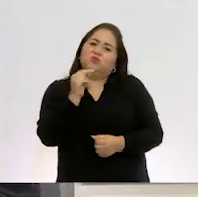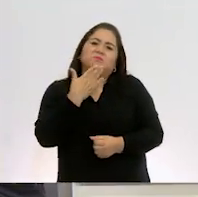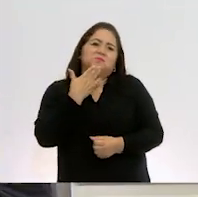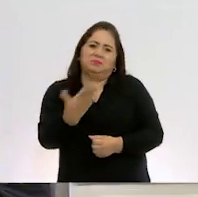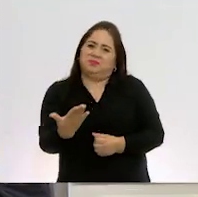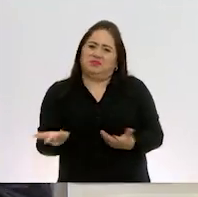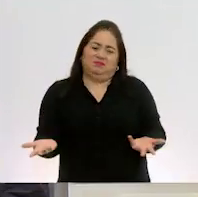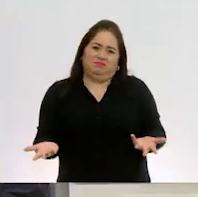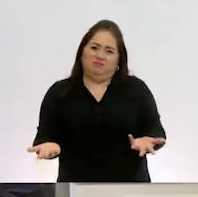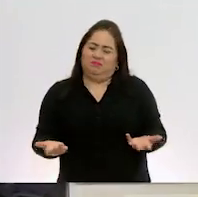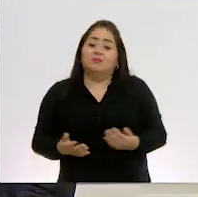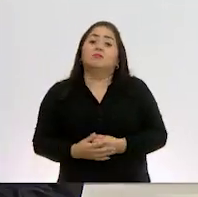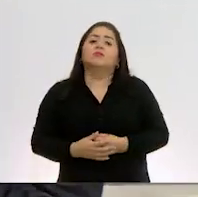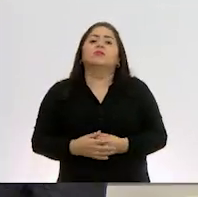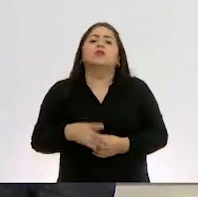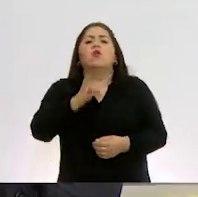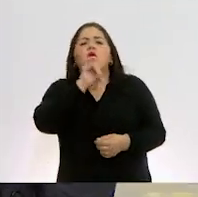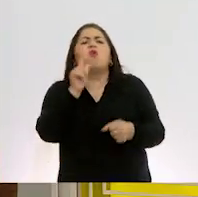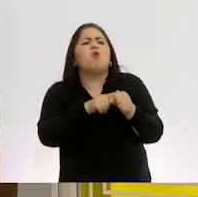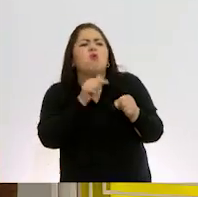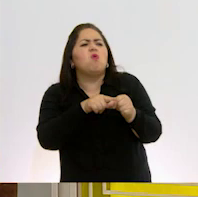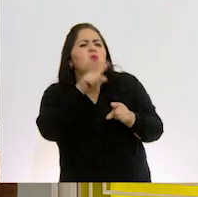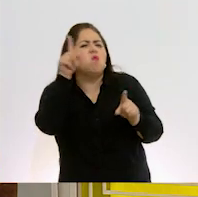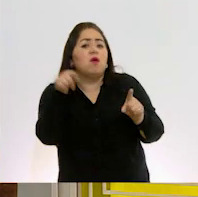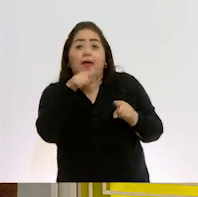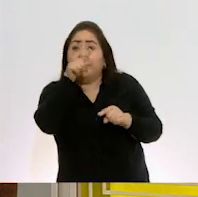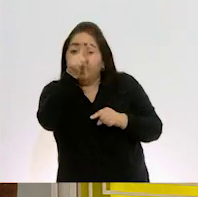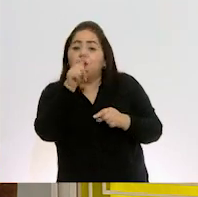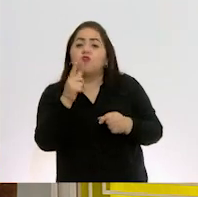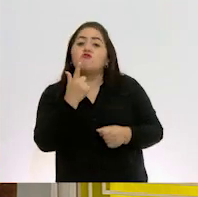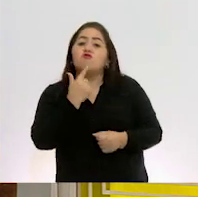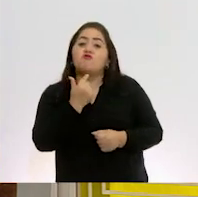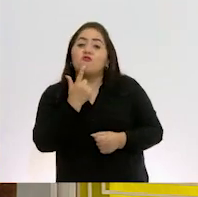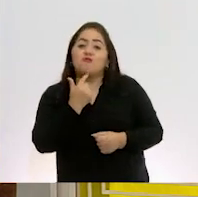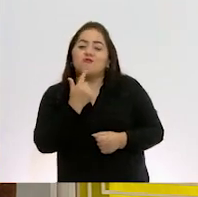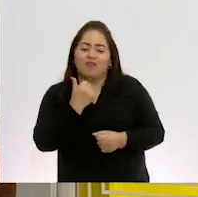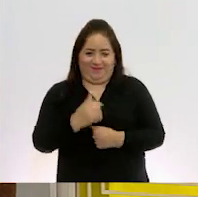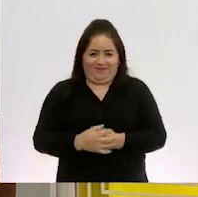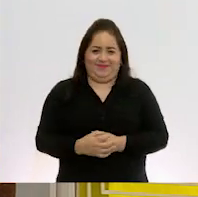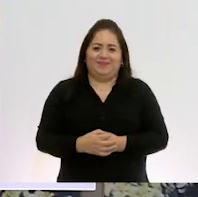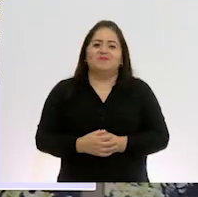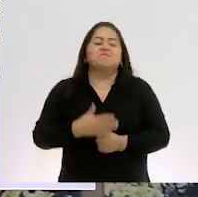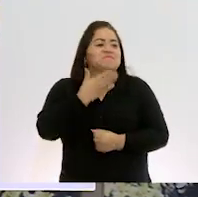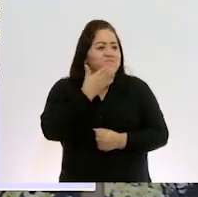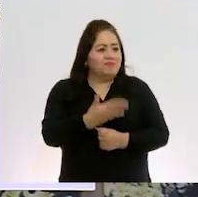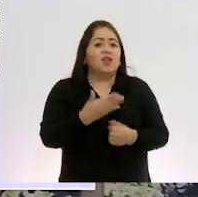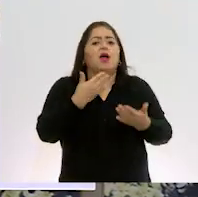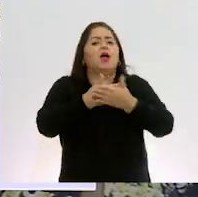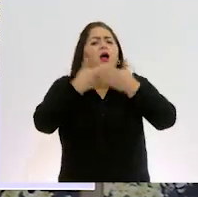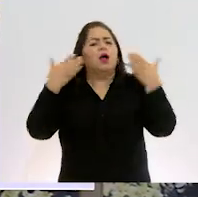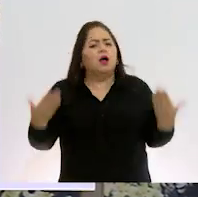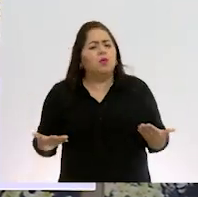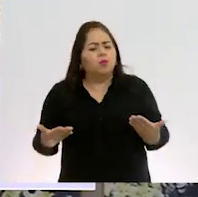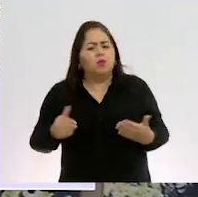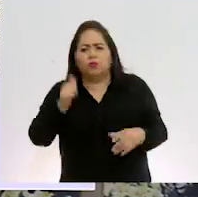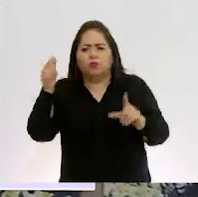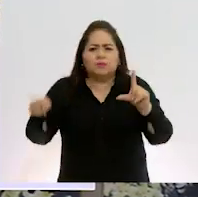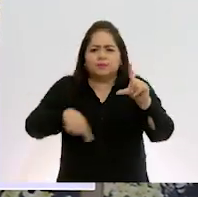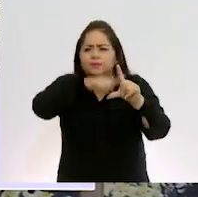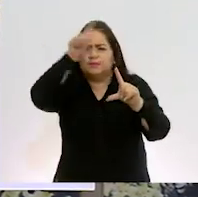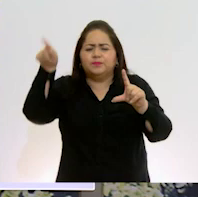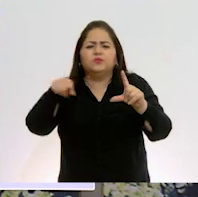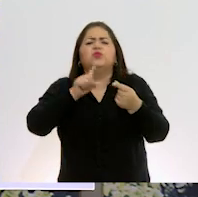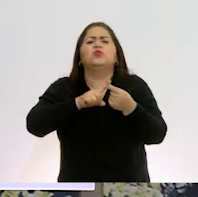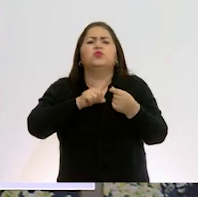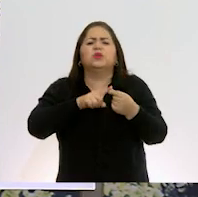Exacto. Ok, ¿y en qué color está? Estamos en rojo. En rojo, excelente. Ahora, la